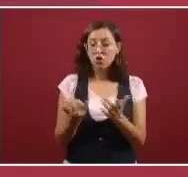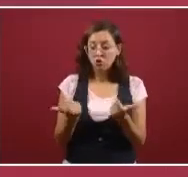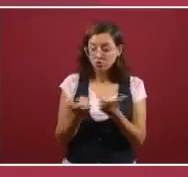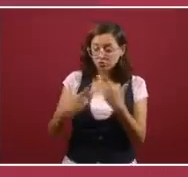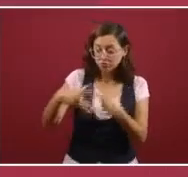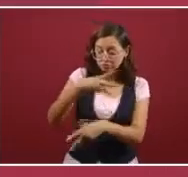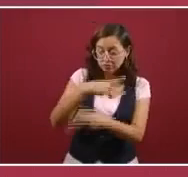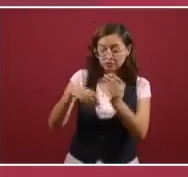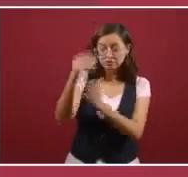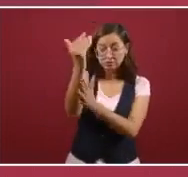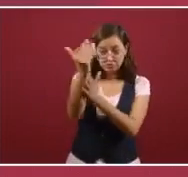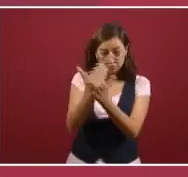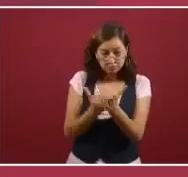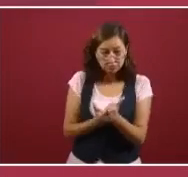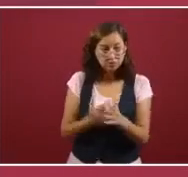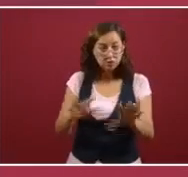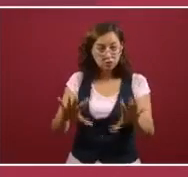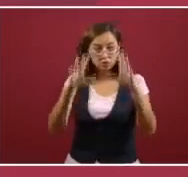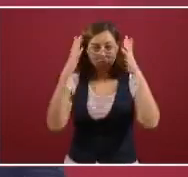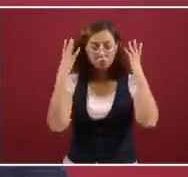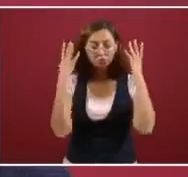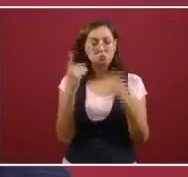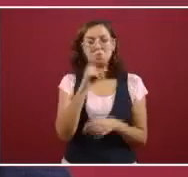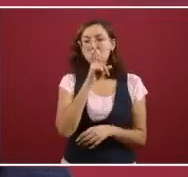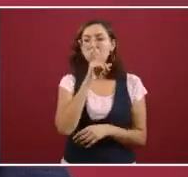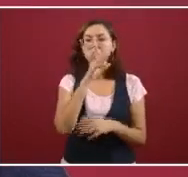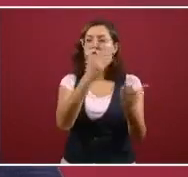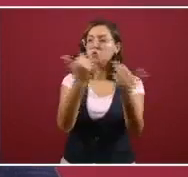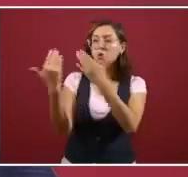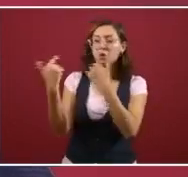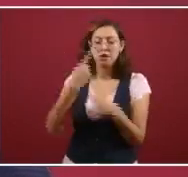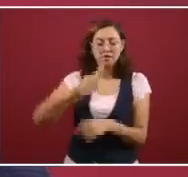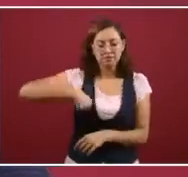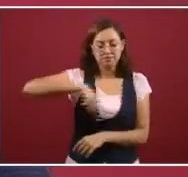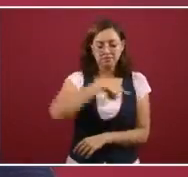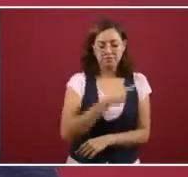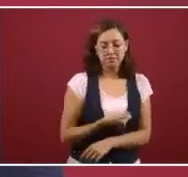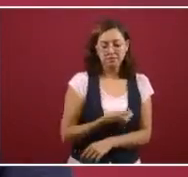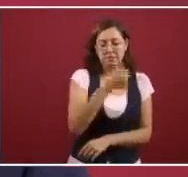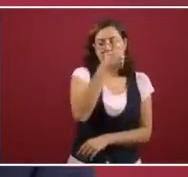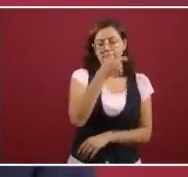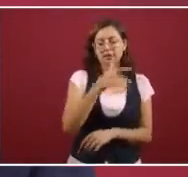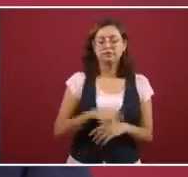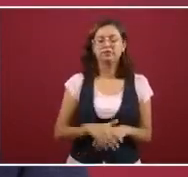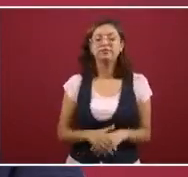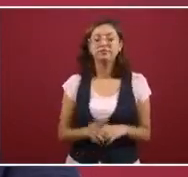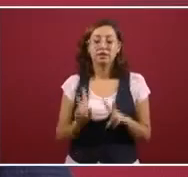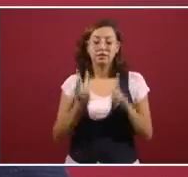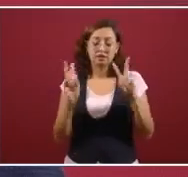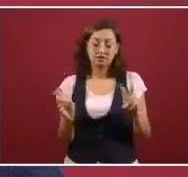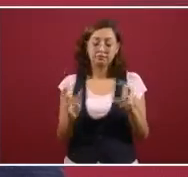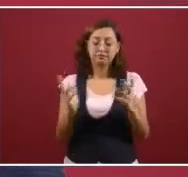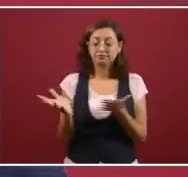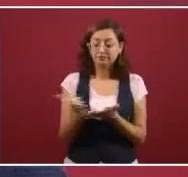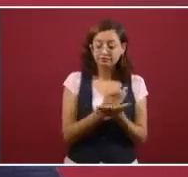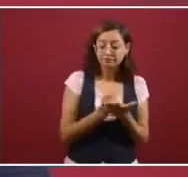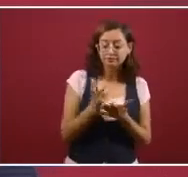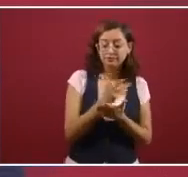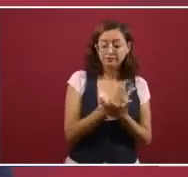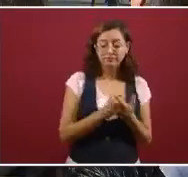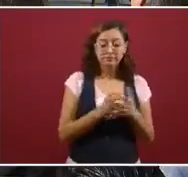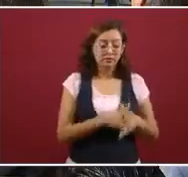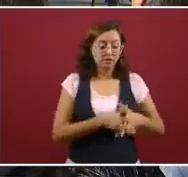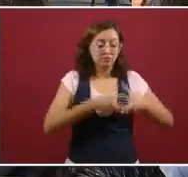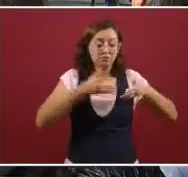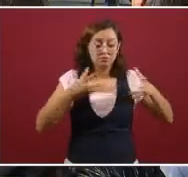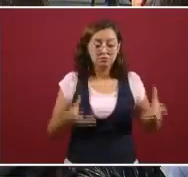haya disminuido tanto sus comisiones. Respecto de las utilidades, A veces se ha dicho que las utilidades han crecido.